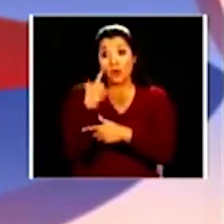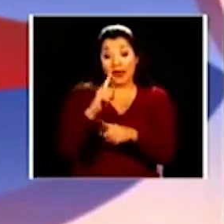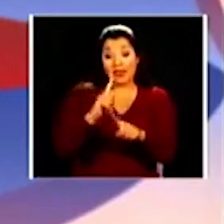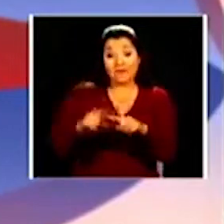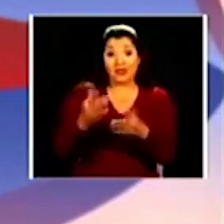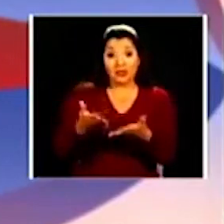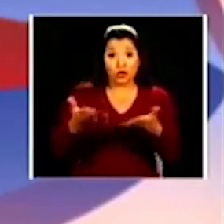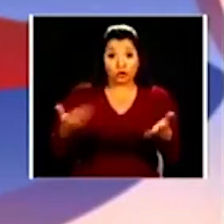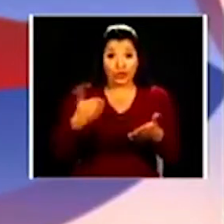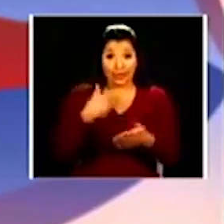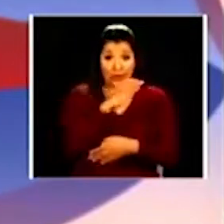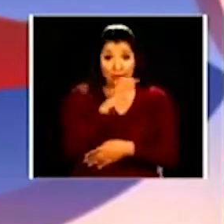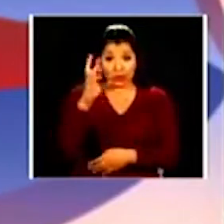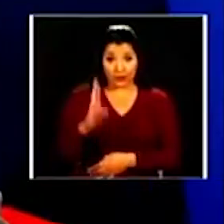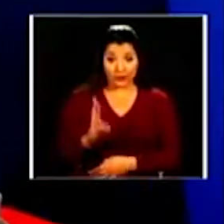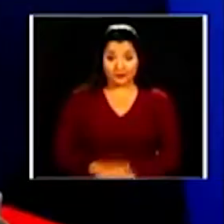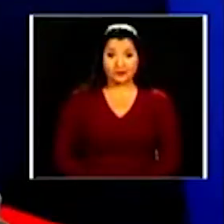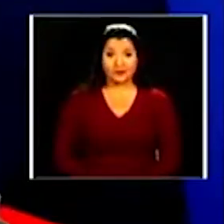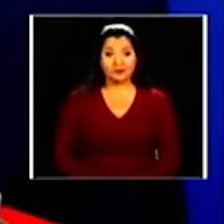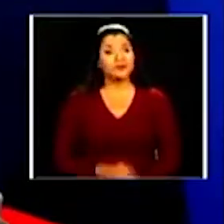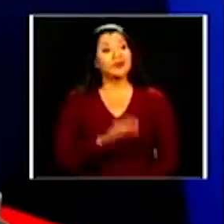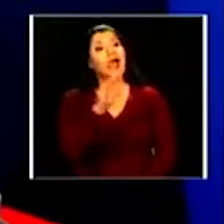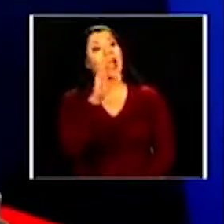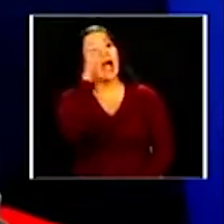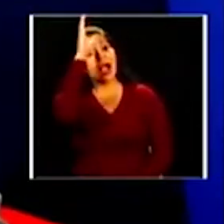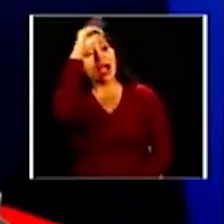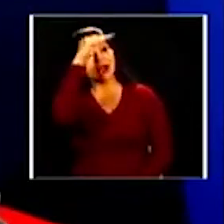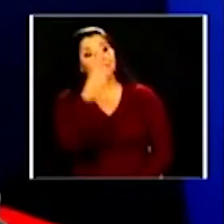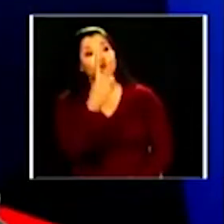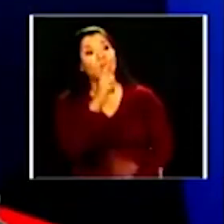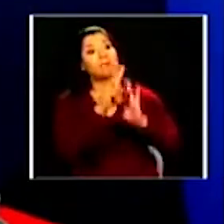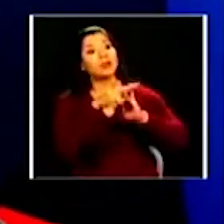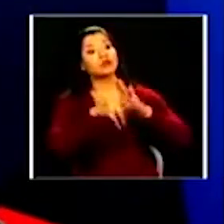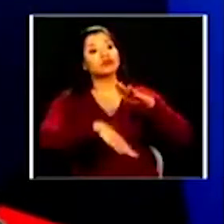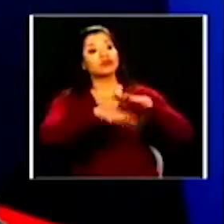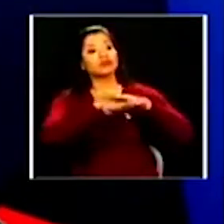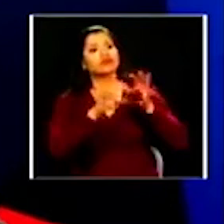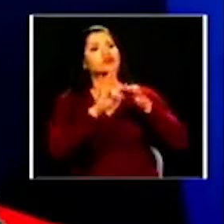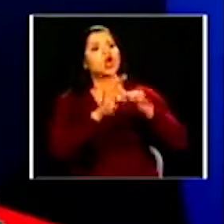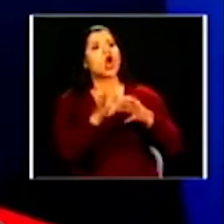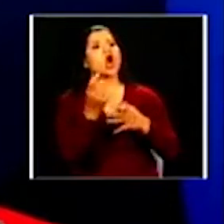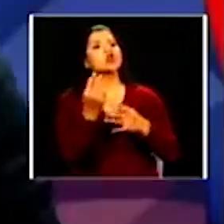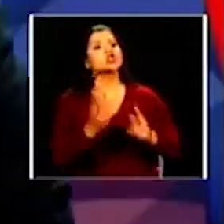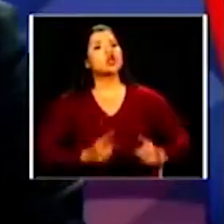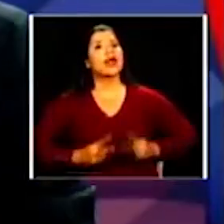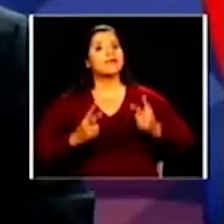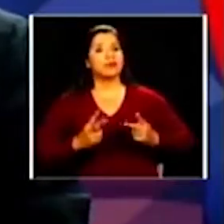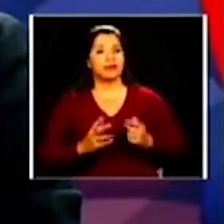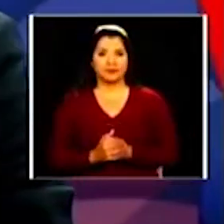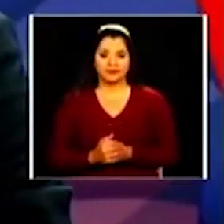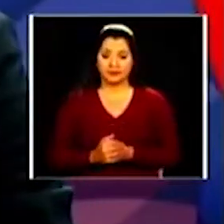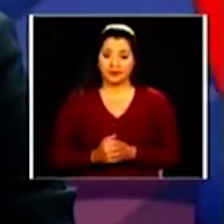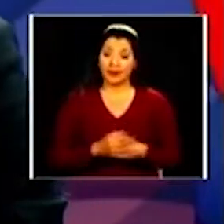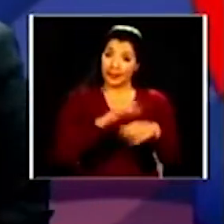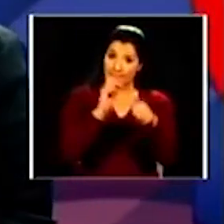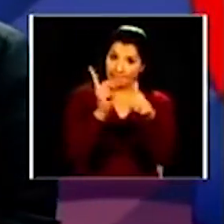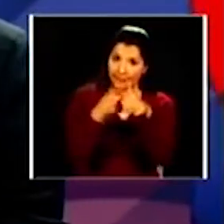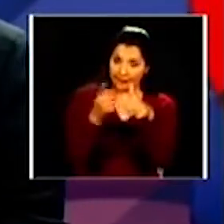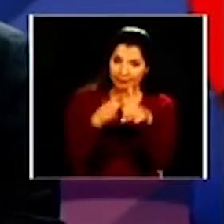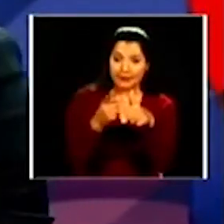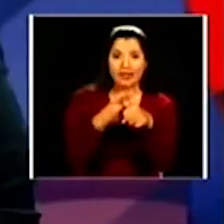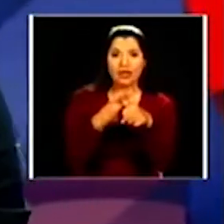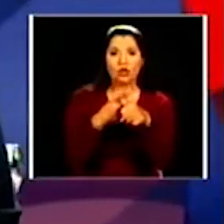que hay en nuestro país. Don Carlos, sus 2 minutos sobre el costo de la vida. Primero, tenemos que mantener